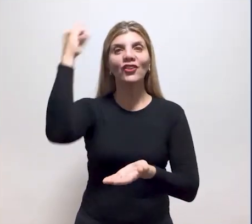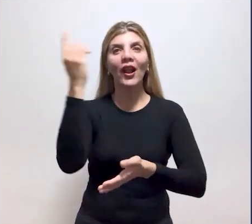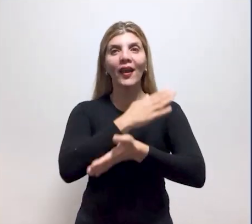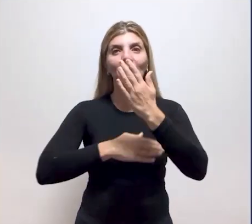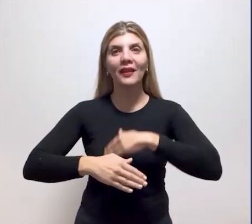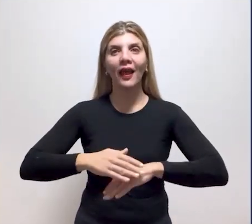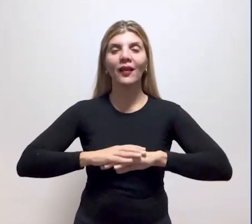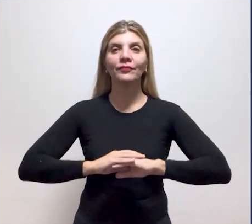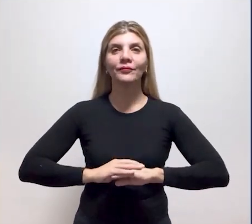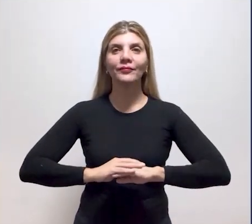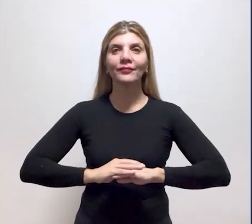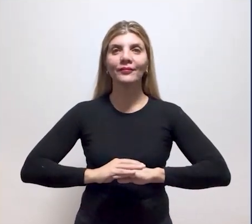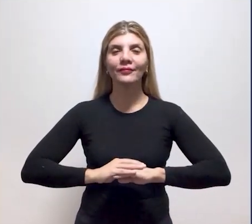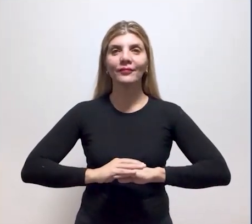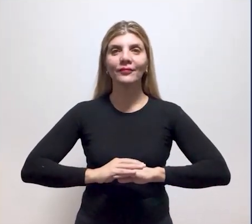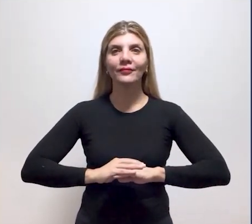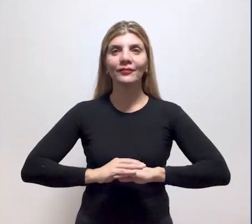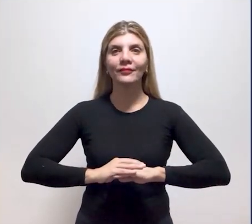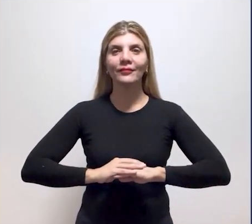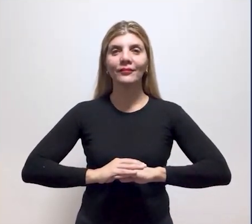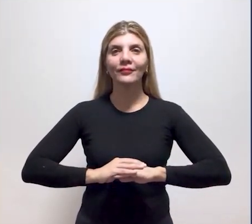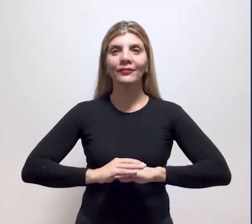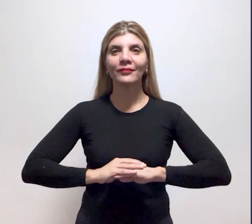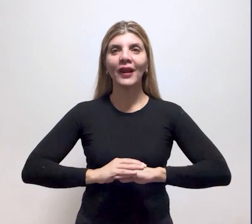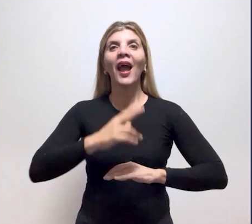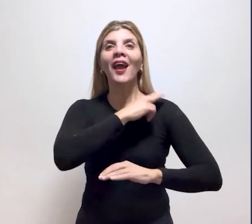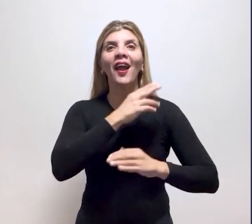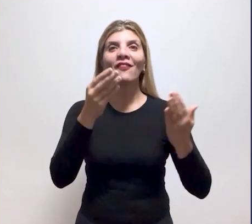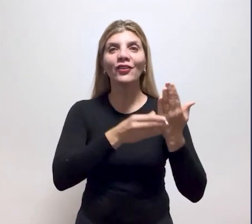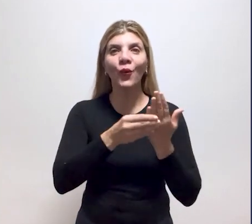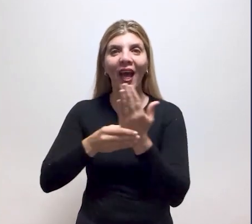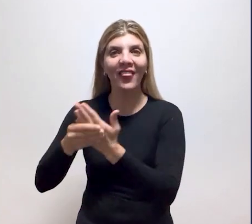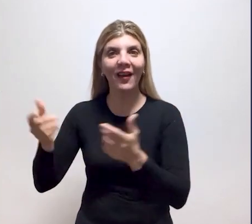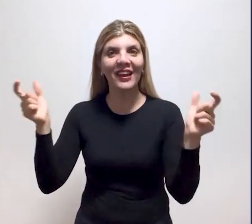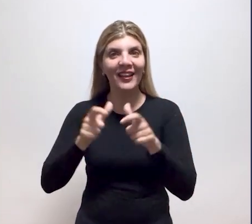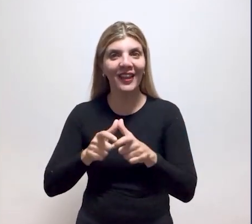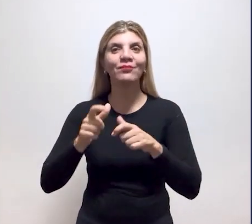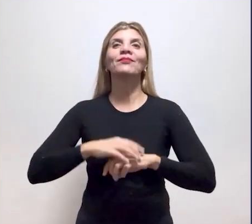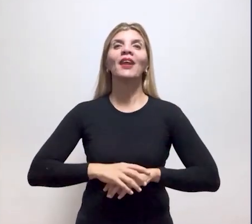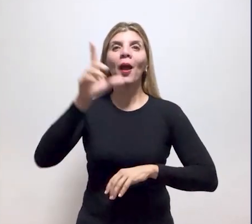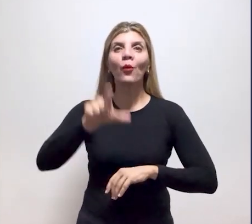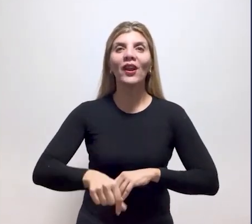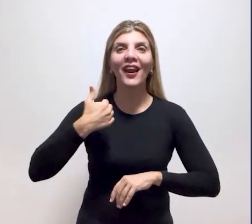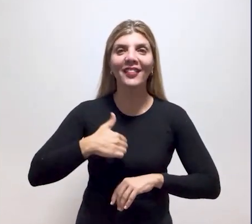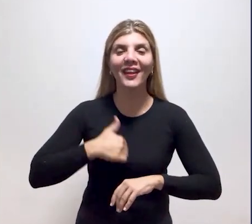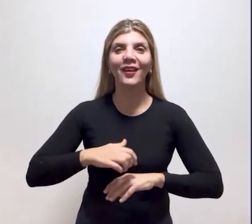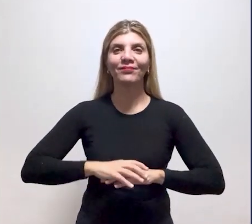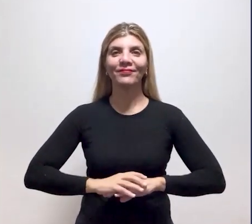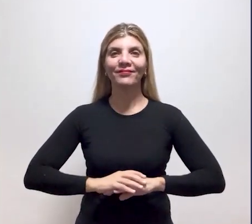Agencia Nacional de Discapacidad. Jefatura de Gabinete, República Argentina.